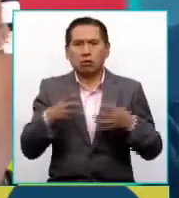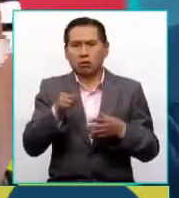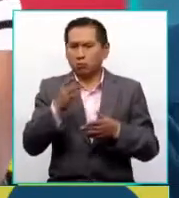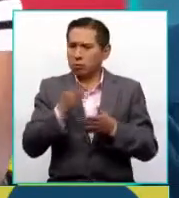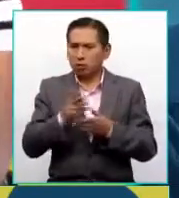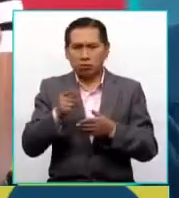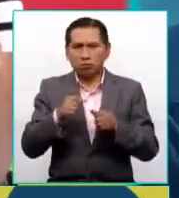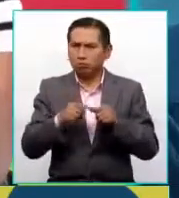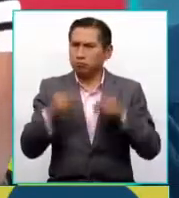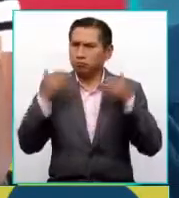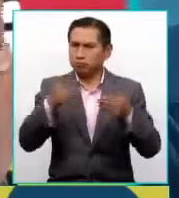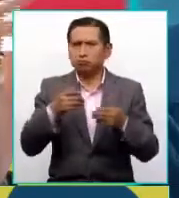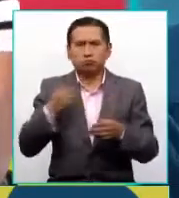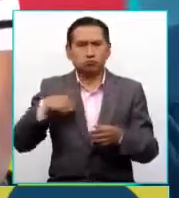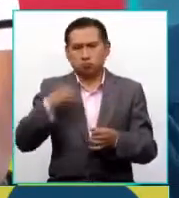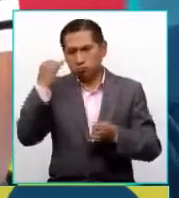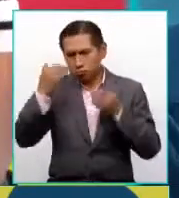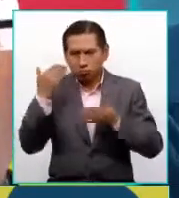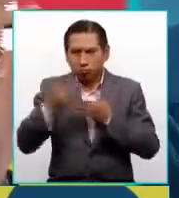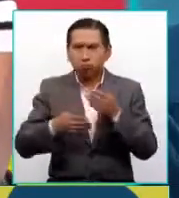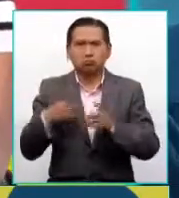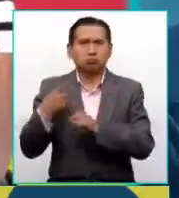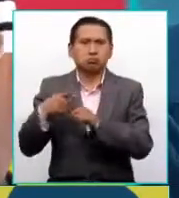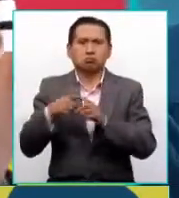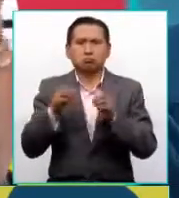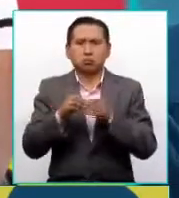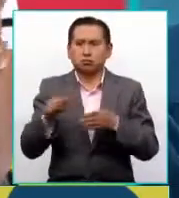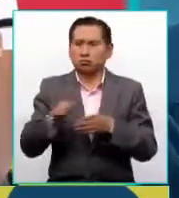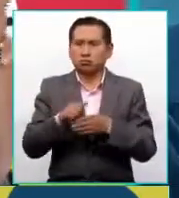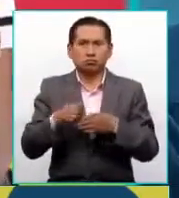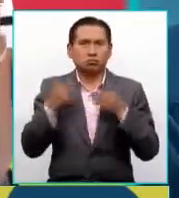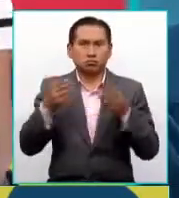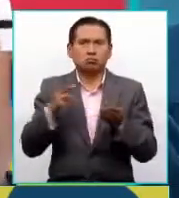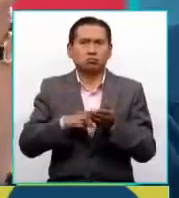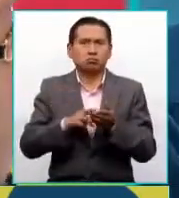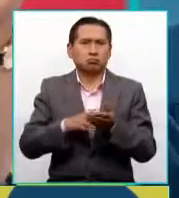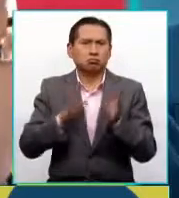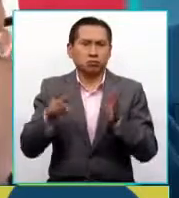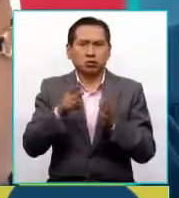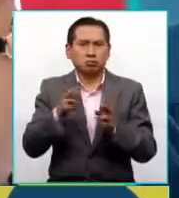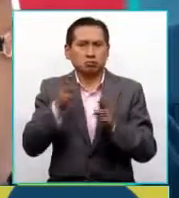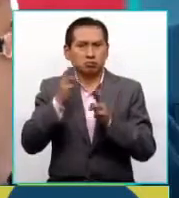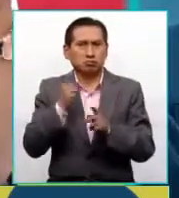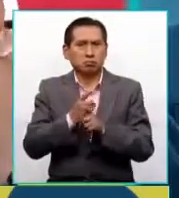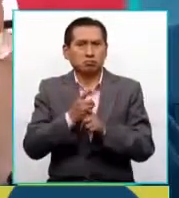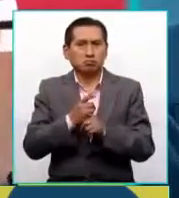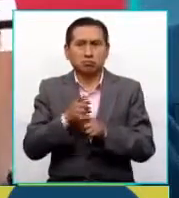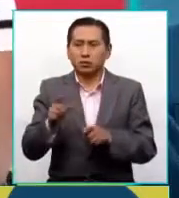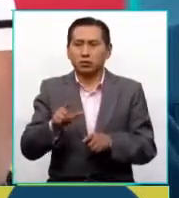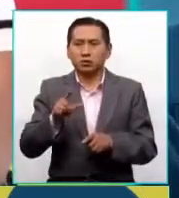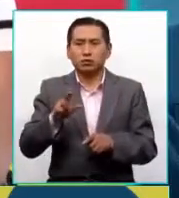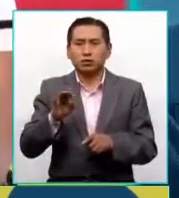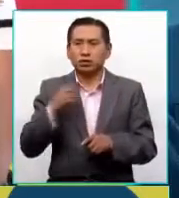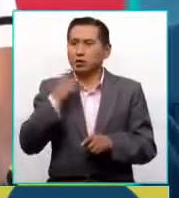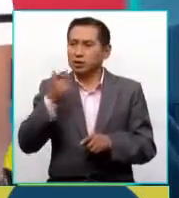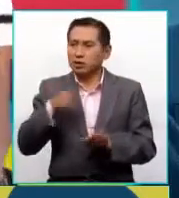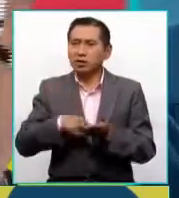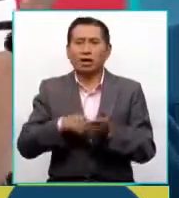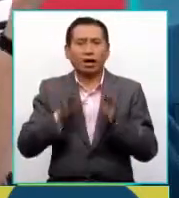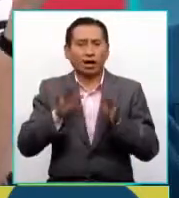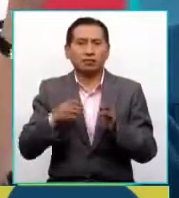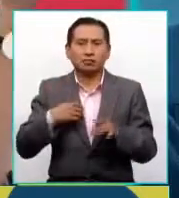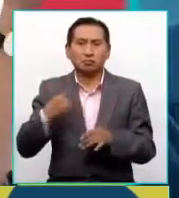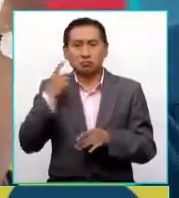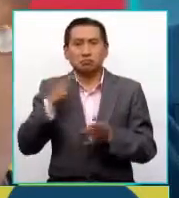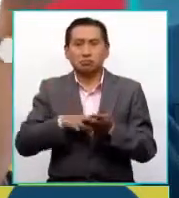paren, vamos a seguir, improvisamos en la marcha, los ensayos han sido nomás como para cumplir. Y Luciel dice: les dije que iba a ser así. Me